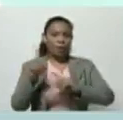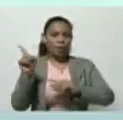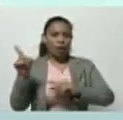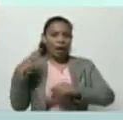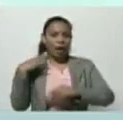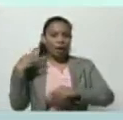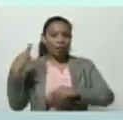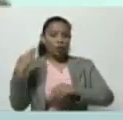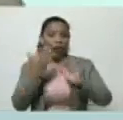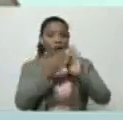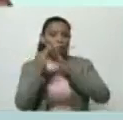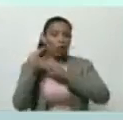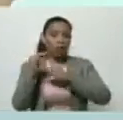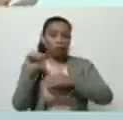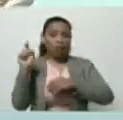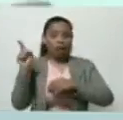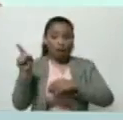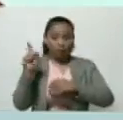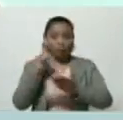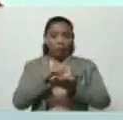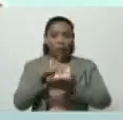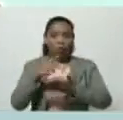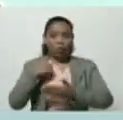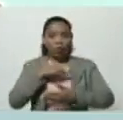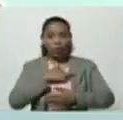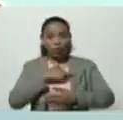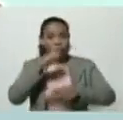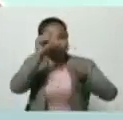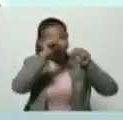la comunidad. Bueno, eso es parte de la revisión nuestra, ¿eh?